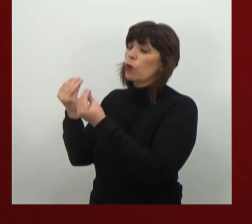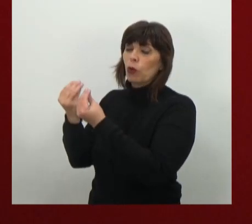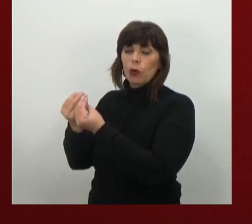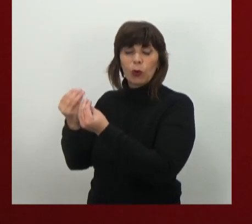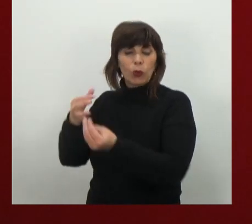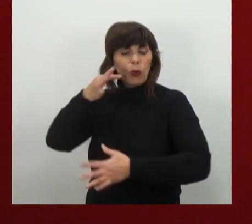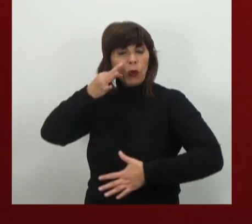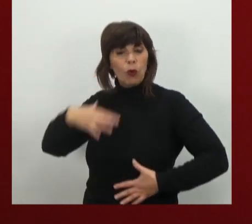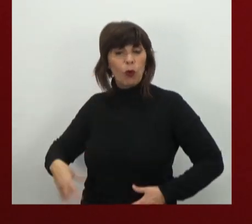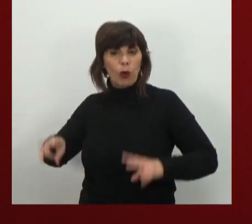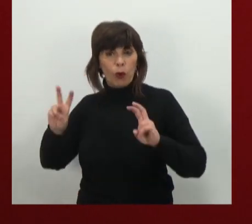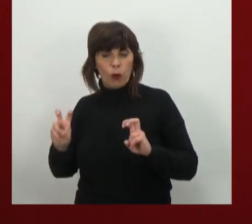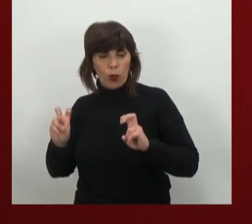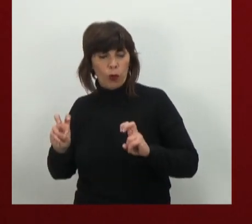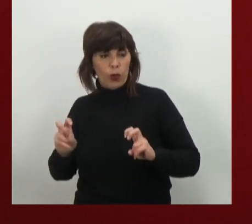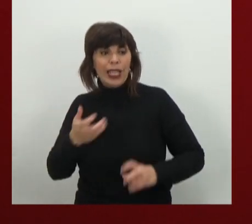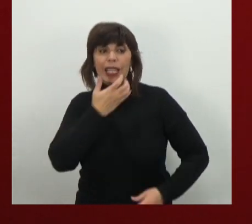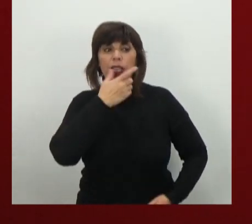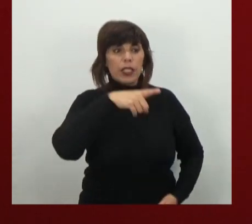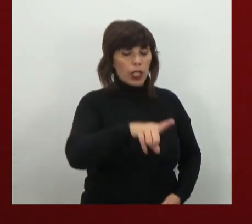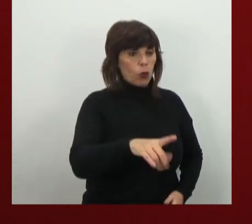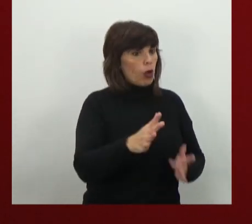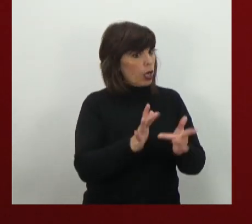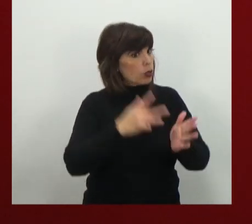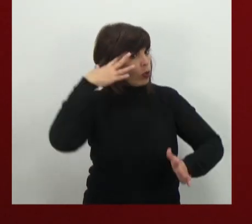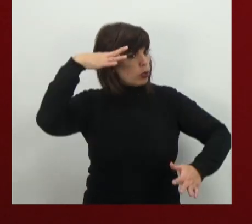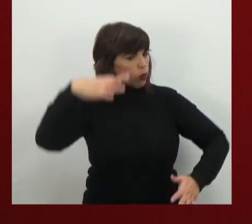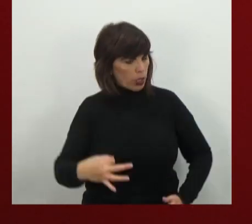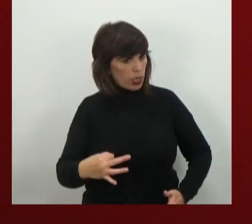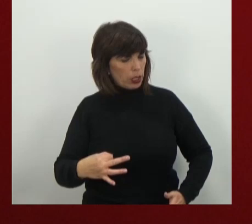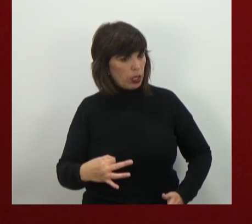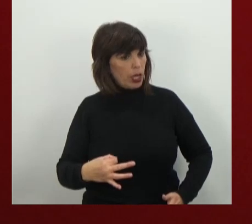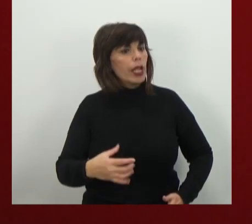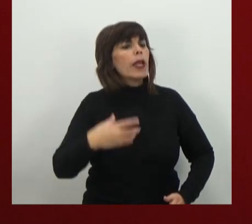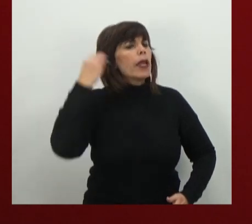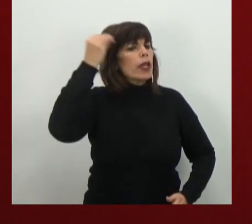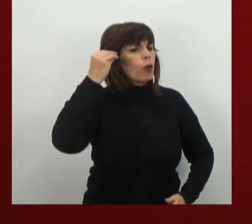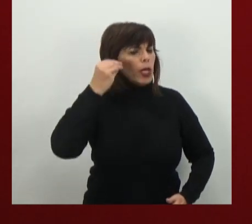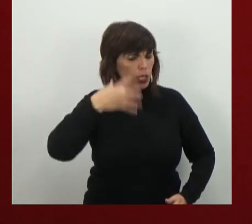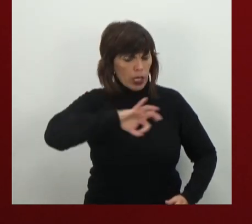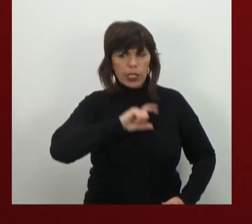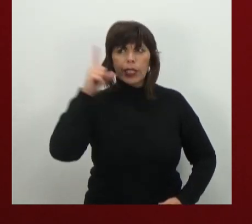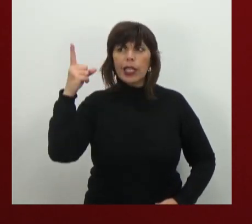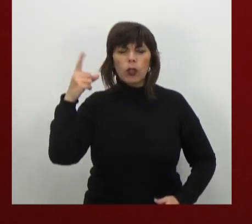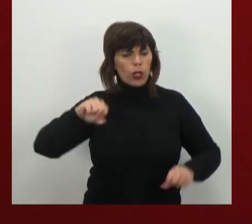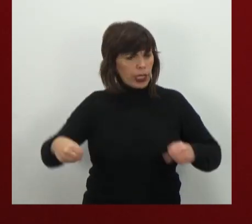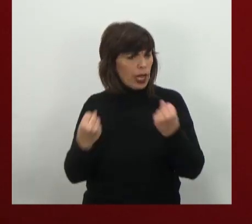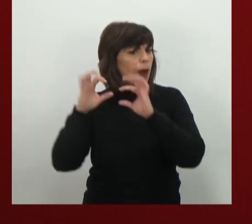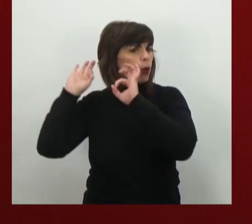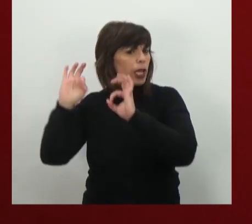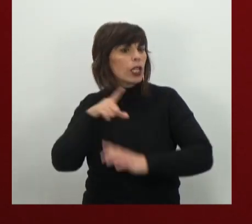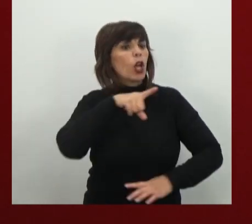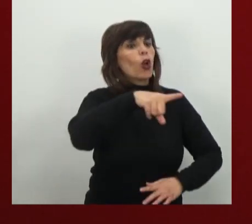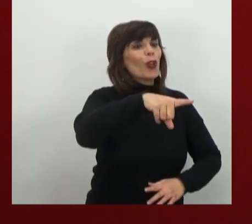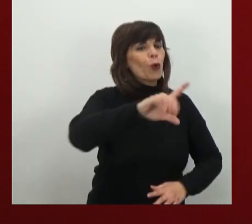es el único Salvador y que Él es el Hijo de Dios. Cuando uno nace de nuevo, tu